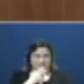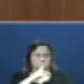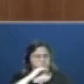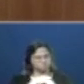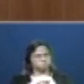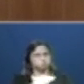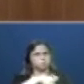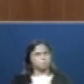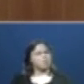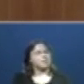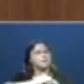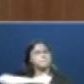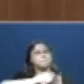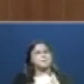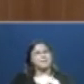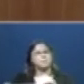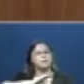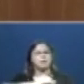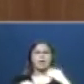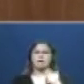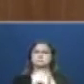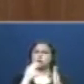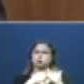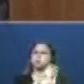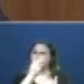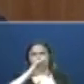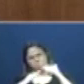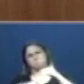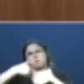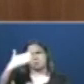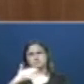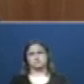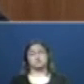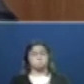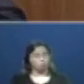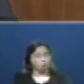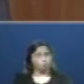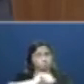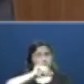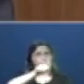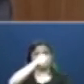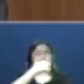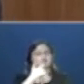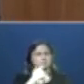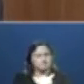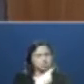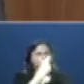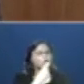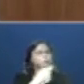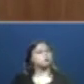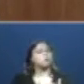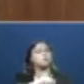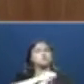que vayan Más allá del 2018 el gobierno de la nación se ha comprometido a a garantizar Su futuro